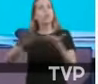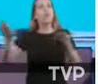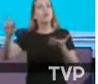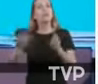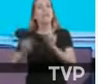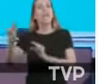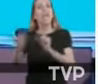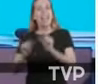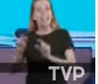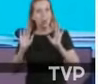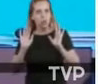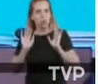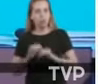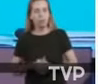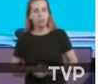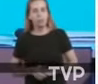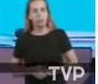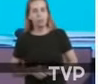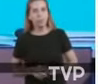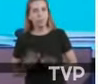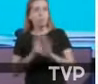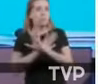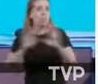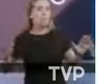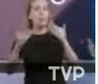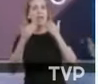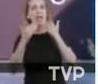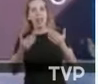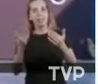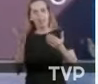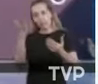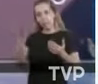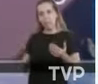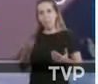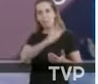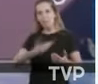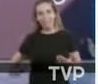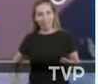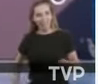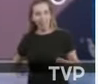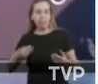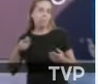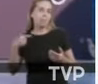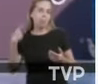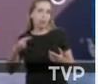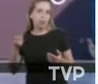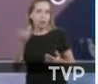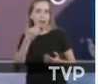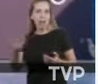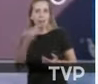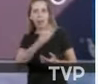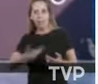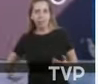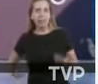buena capitalización. Y simplemente agradecer, presidente, por supuesto, como siempre, a usted y a